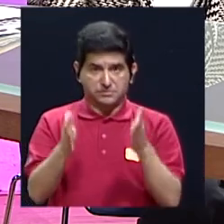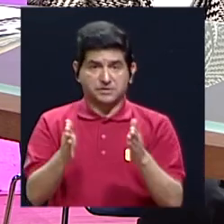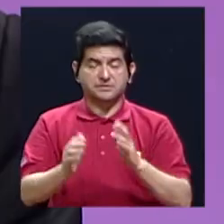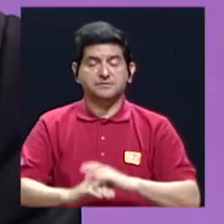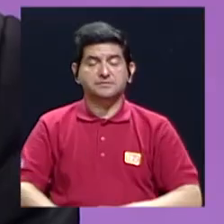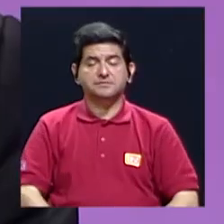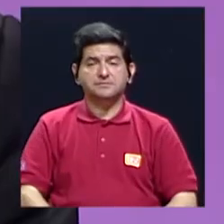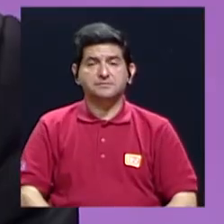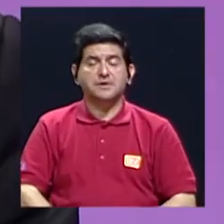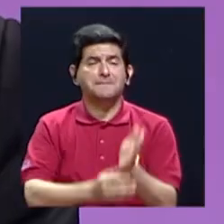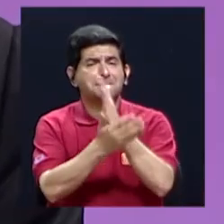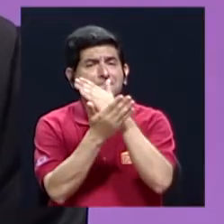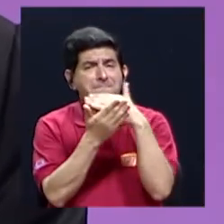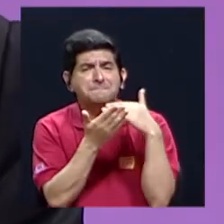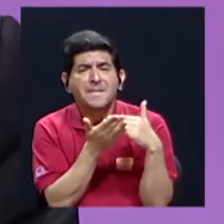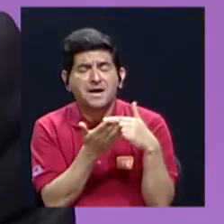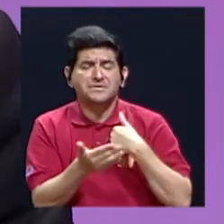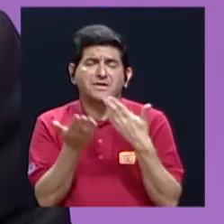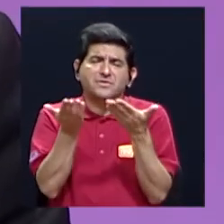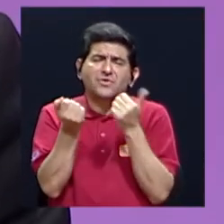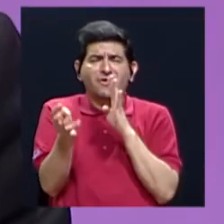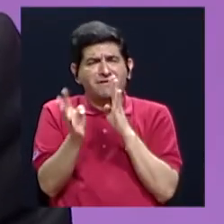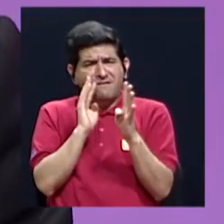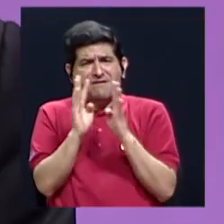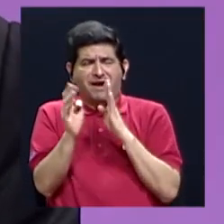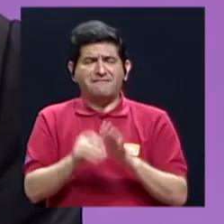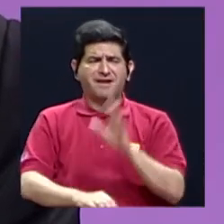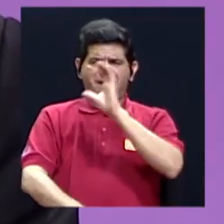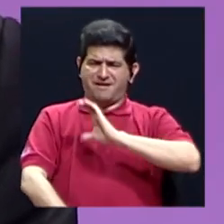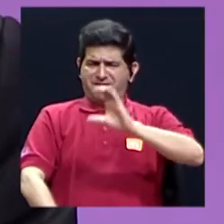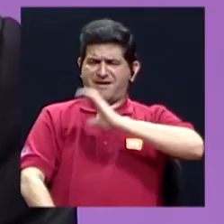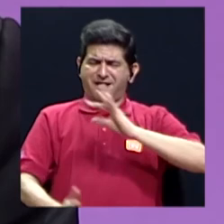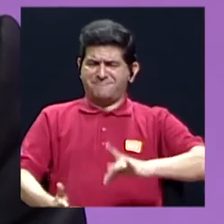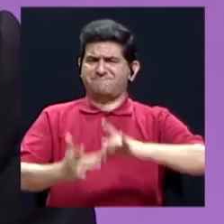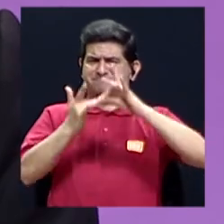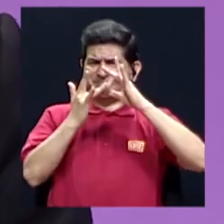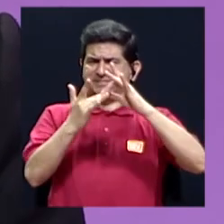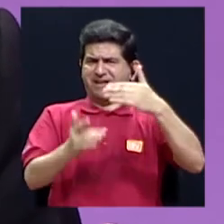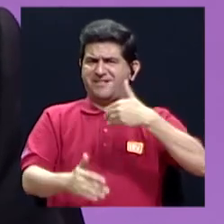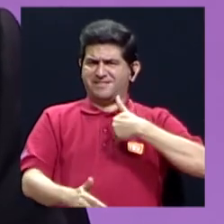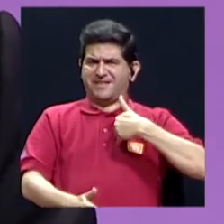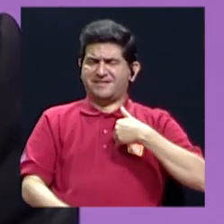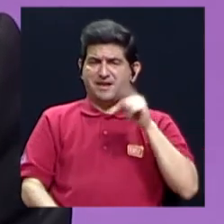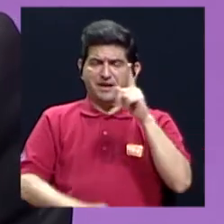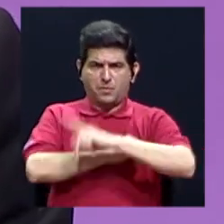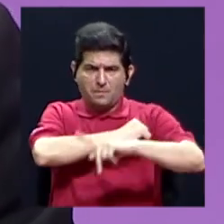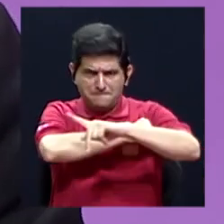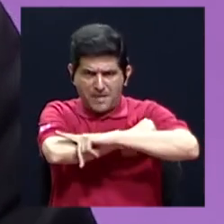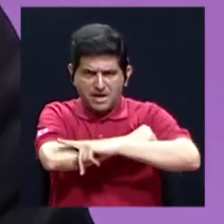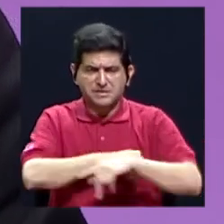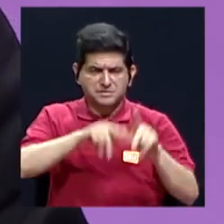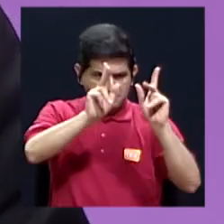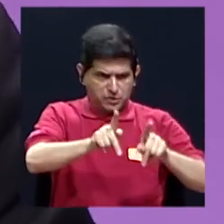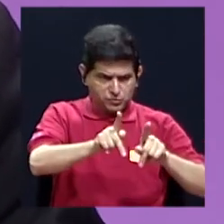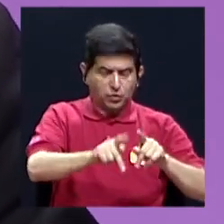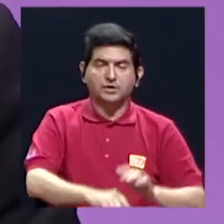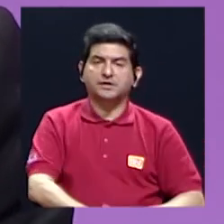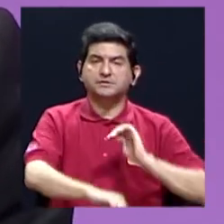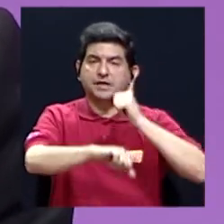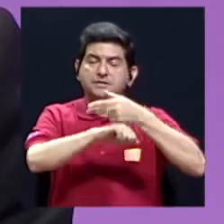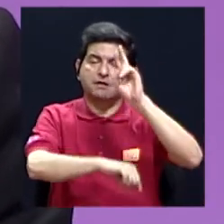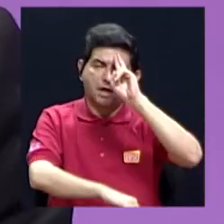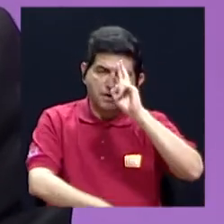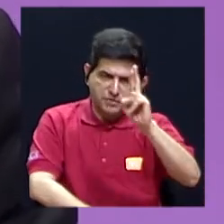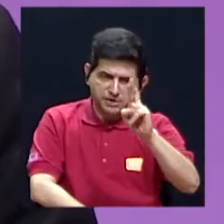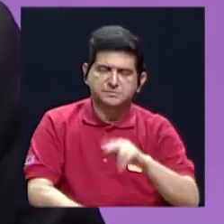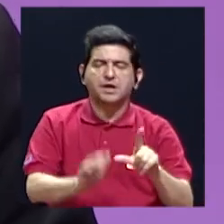decir, parte de, si uno quisiera hablar de características especiales de una nacionalidad, habría que ubicar el